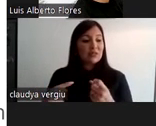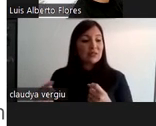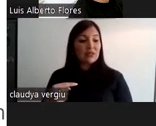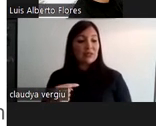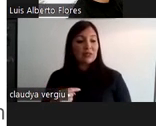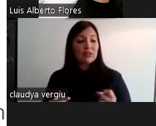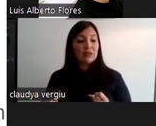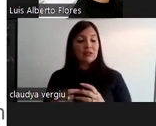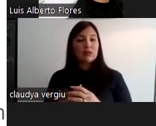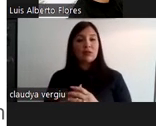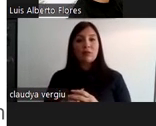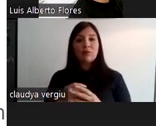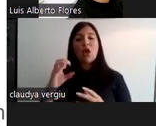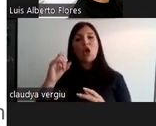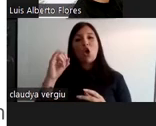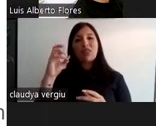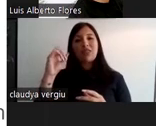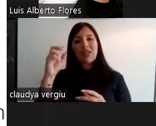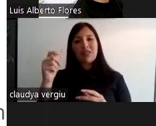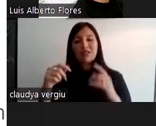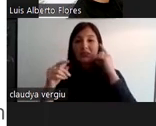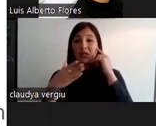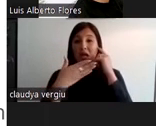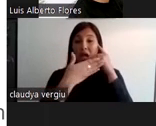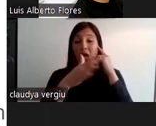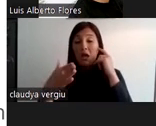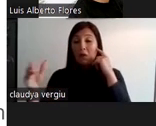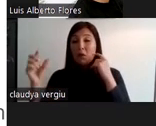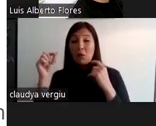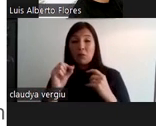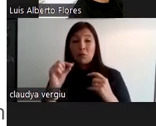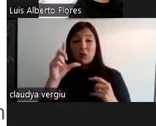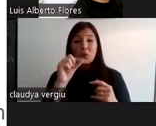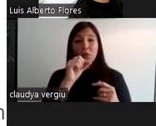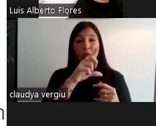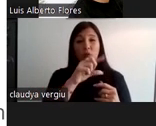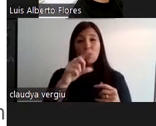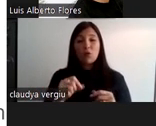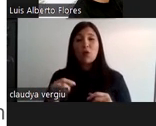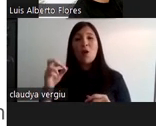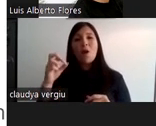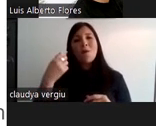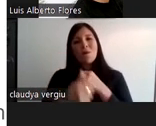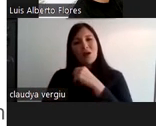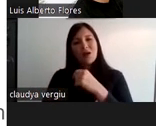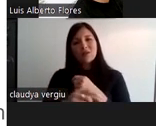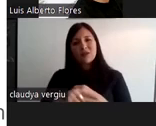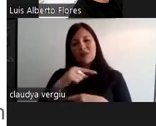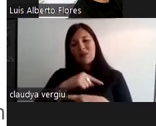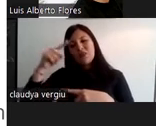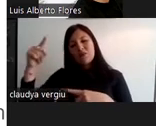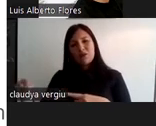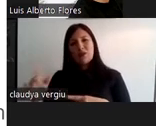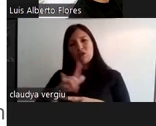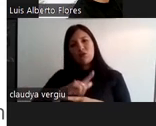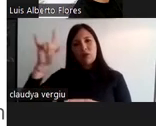su a sus continentes y después se está abriendo un poco a poco país unos países más que otros hacia la internacionalización en sus viajes